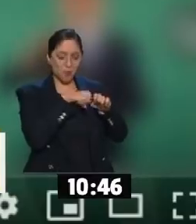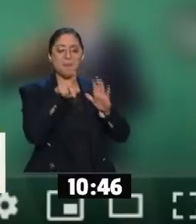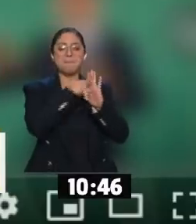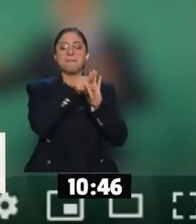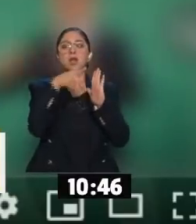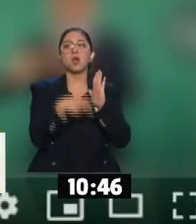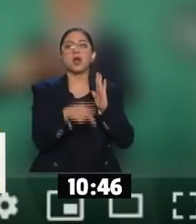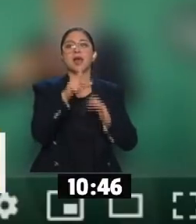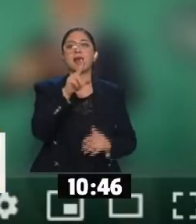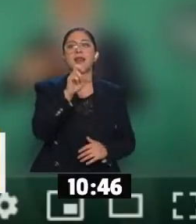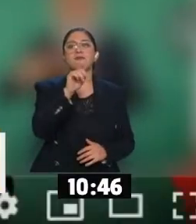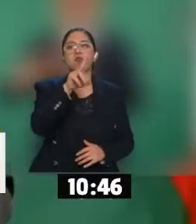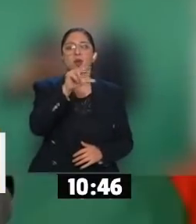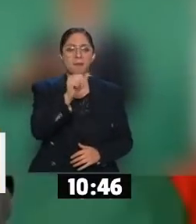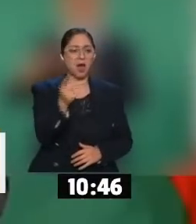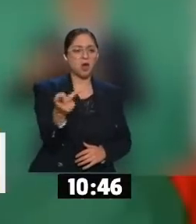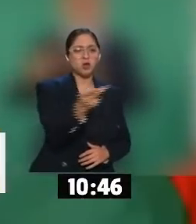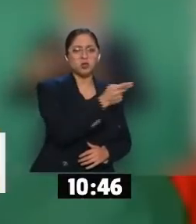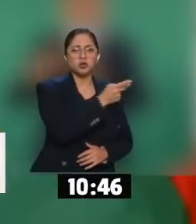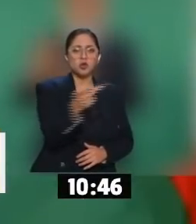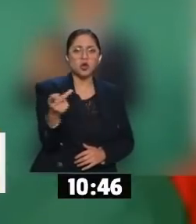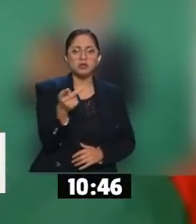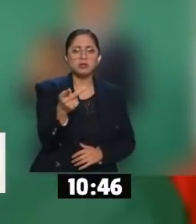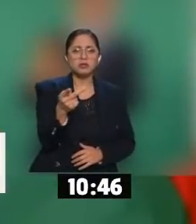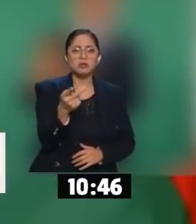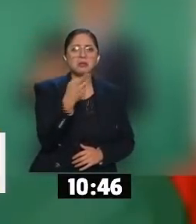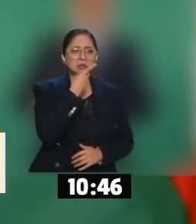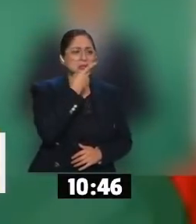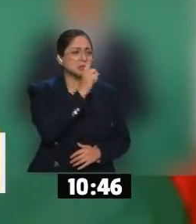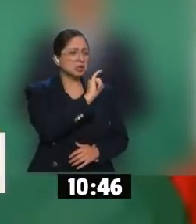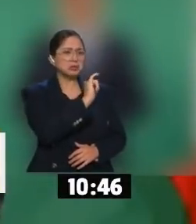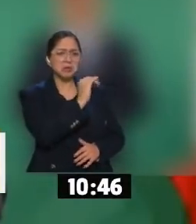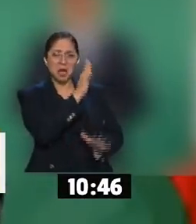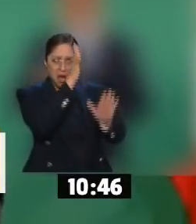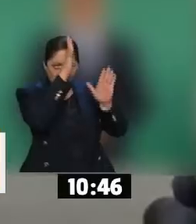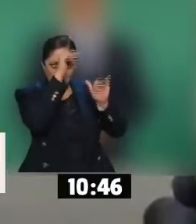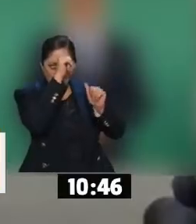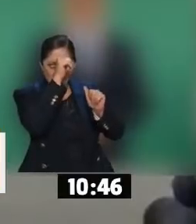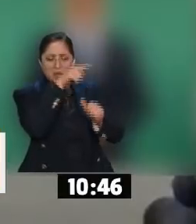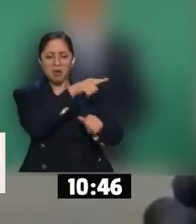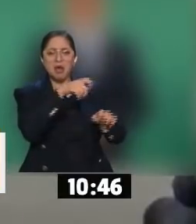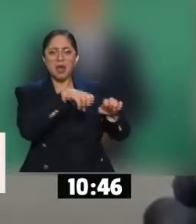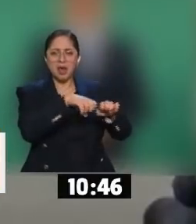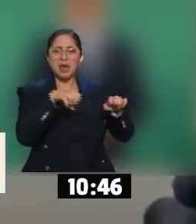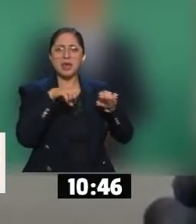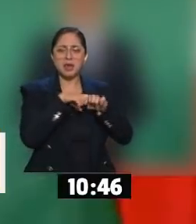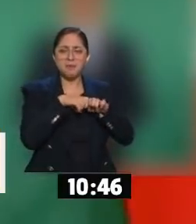coinciden con los compañeros de la CENTE.